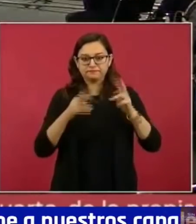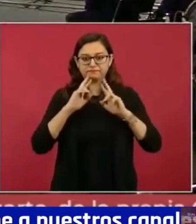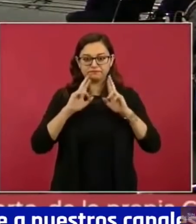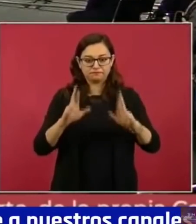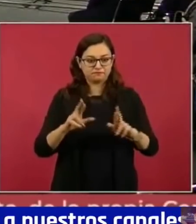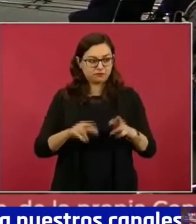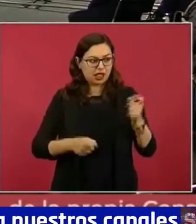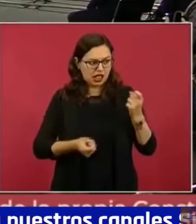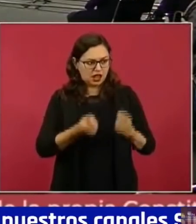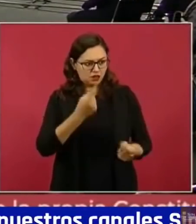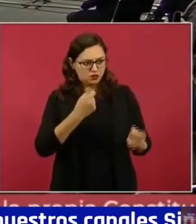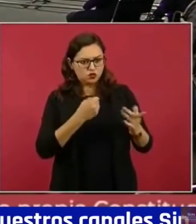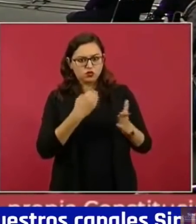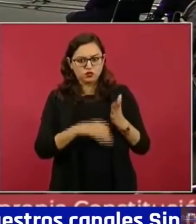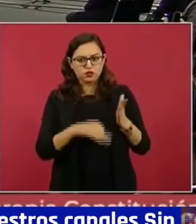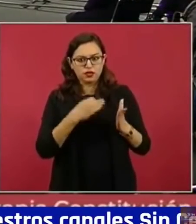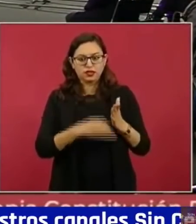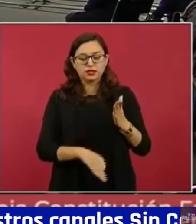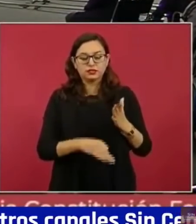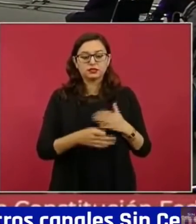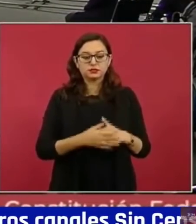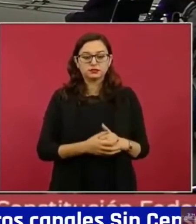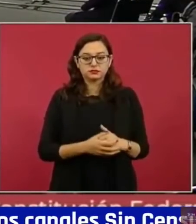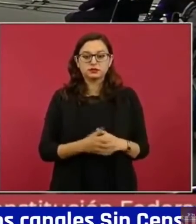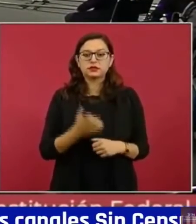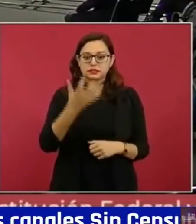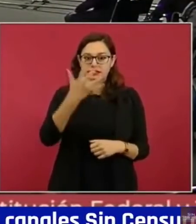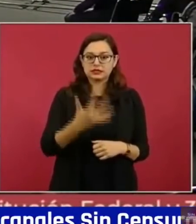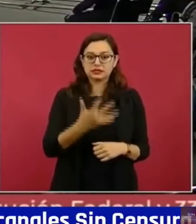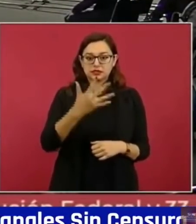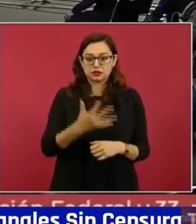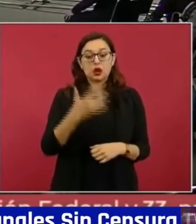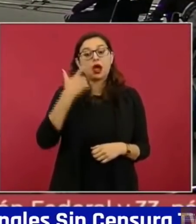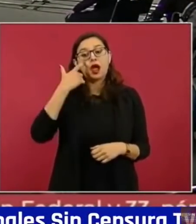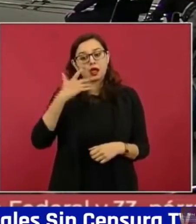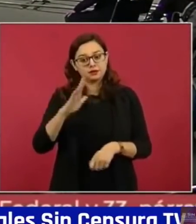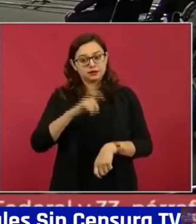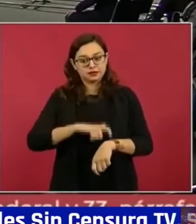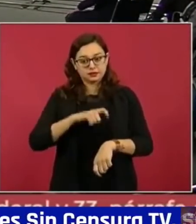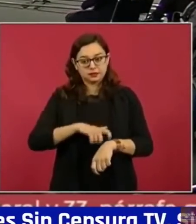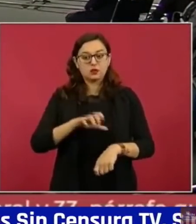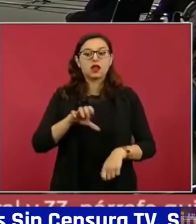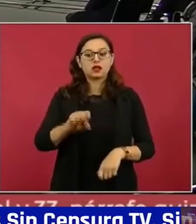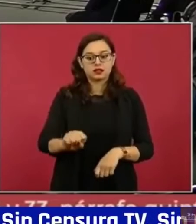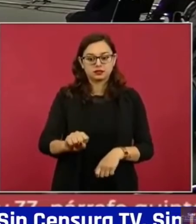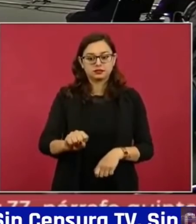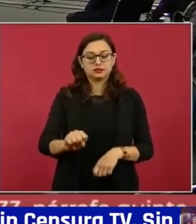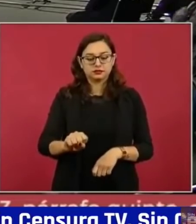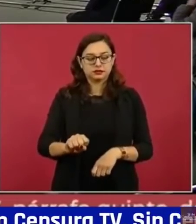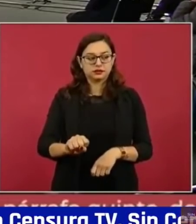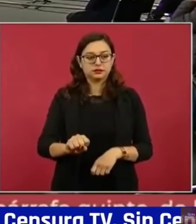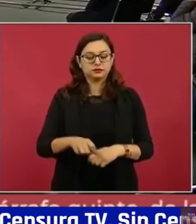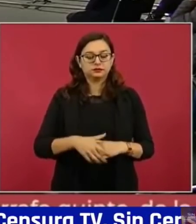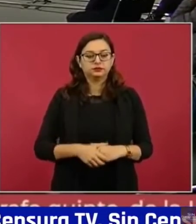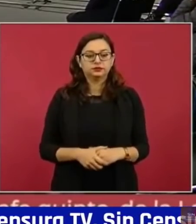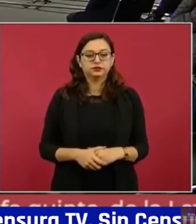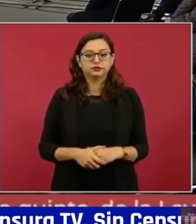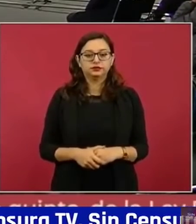reportaje sobre la casa en renta del hijo del presidente, el día de ayer dijo, yo no soy Loret.